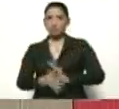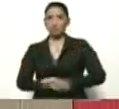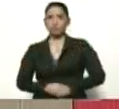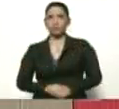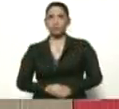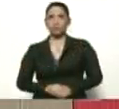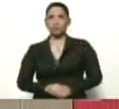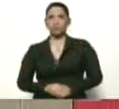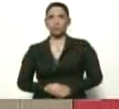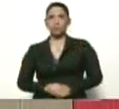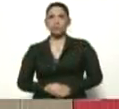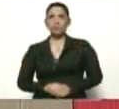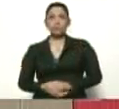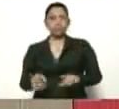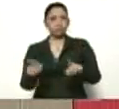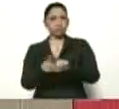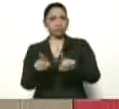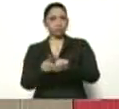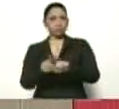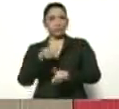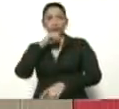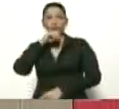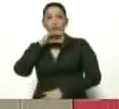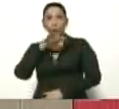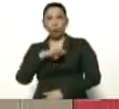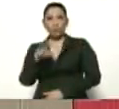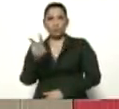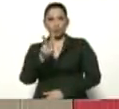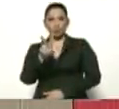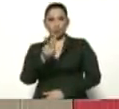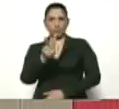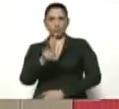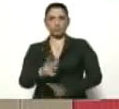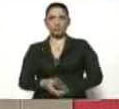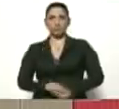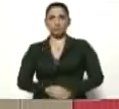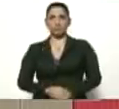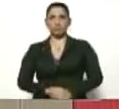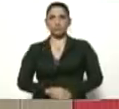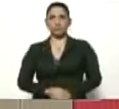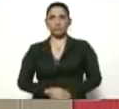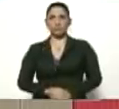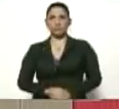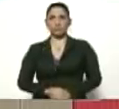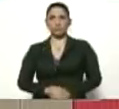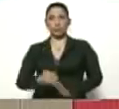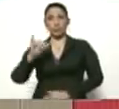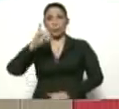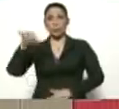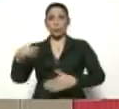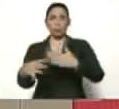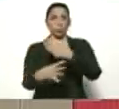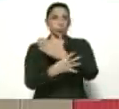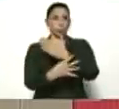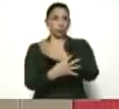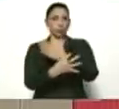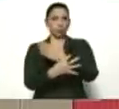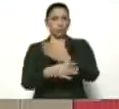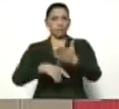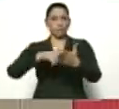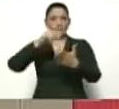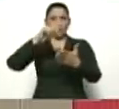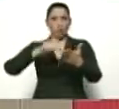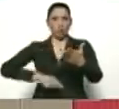situación similar en la historia de venezuela juan guaidó haya firmado